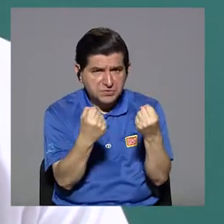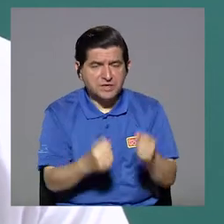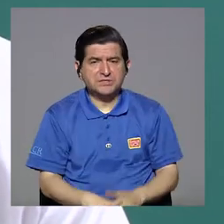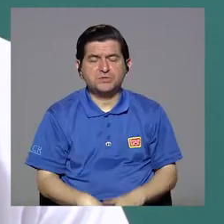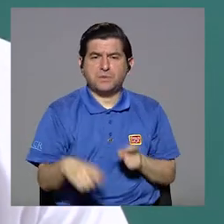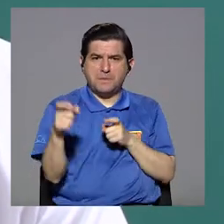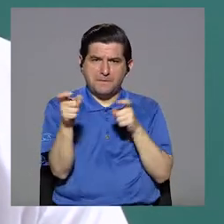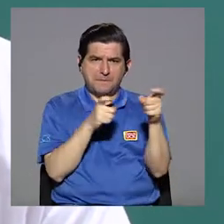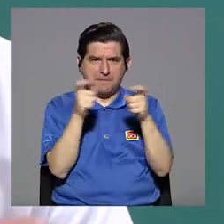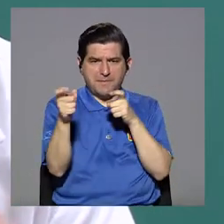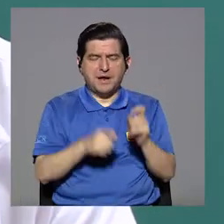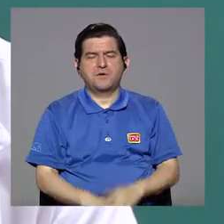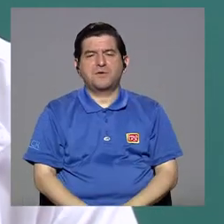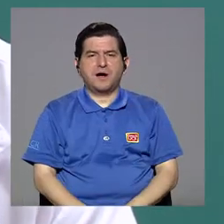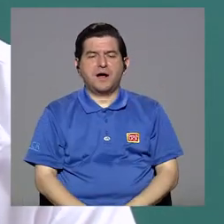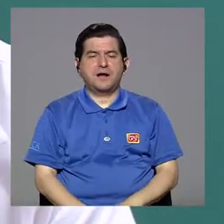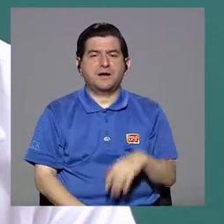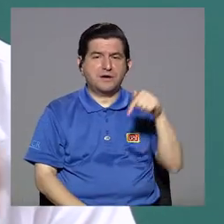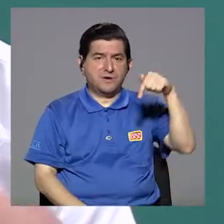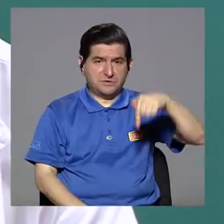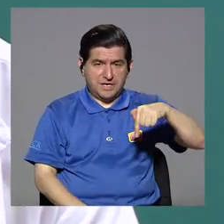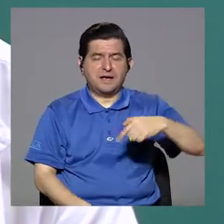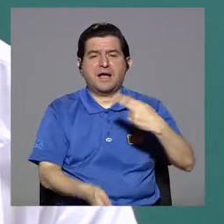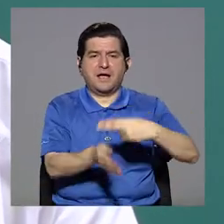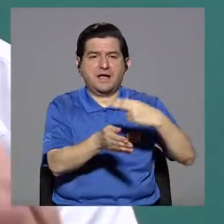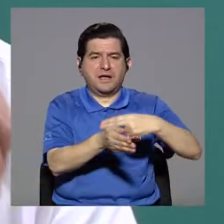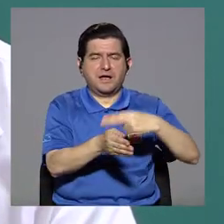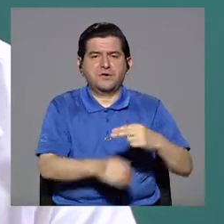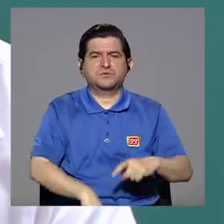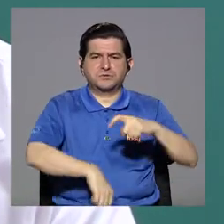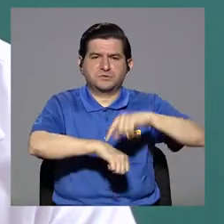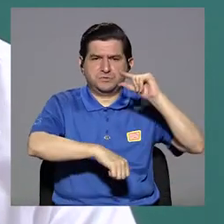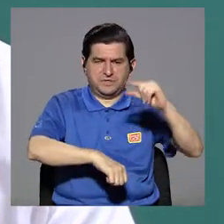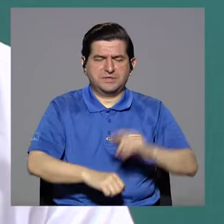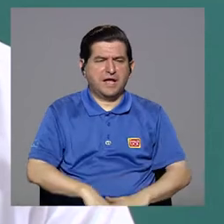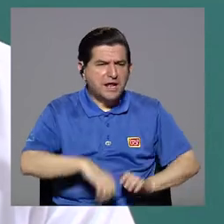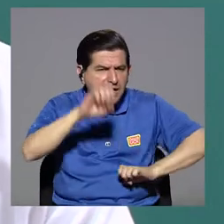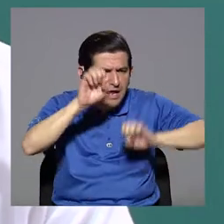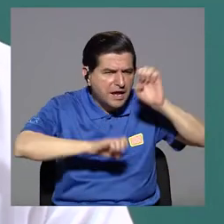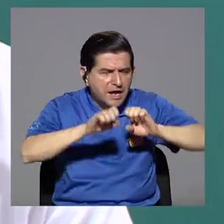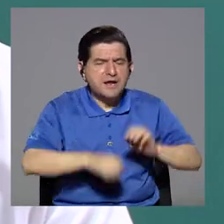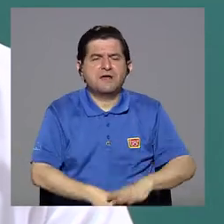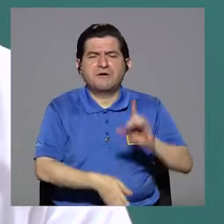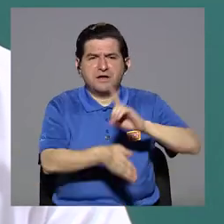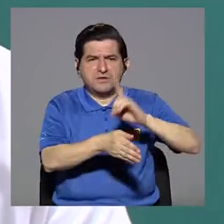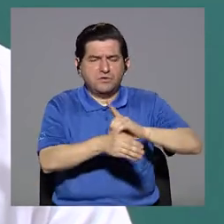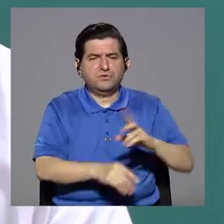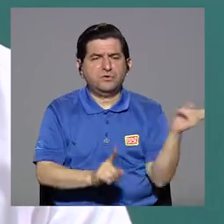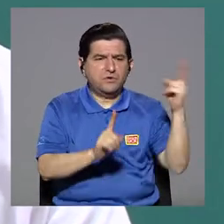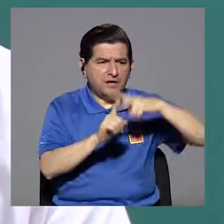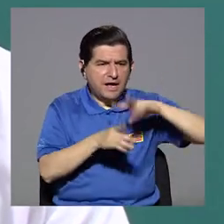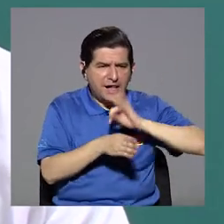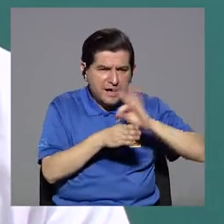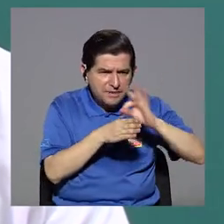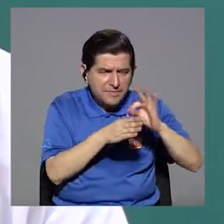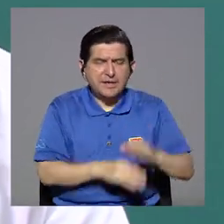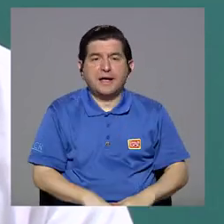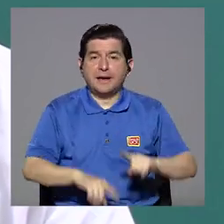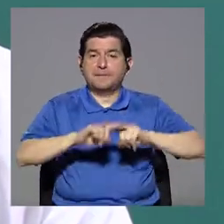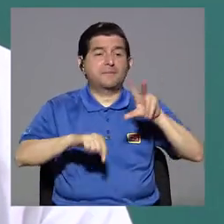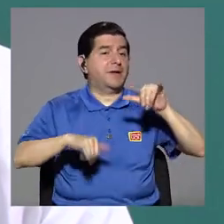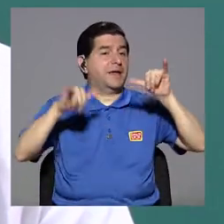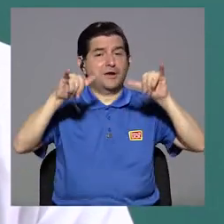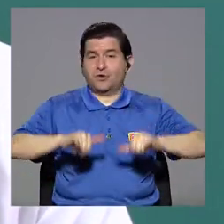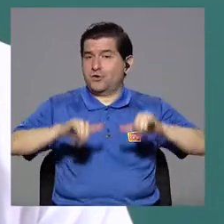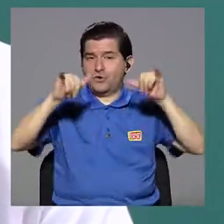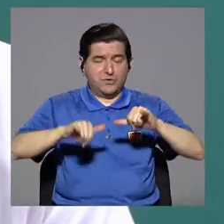salud manu alejarlos ambulatoriamente un hospital de vida donde lo vea el médico lo valoraba todo el día le aplicó el tratamiento con la finalidad del